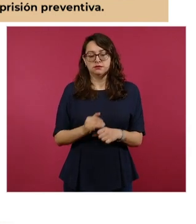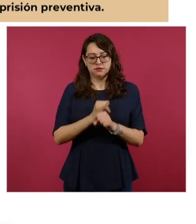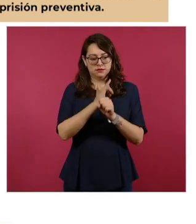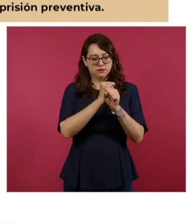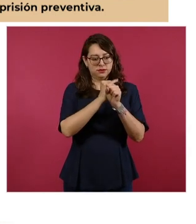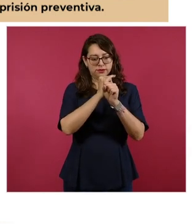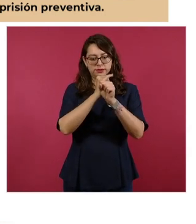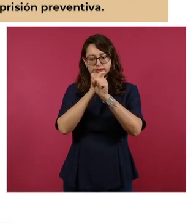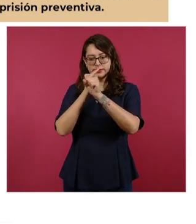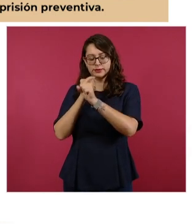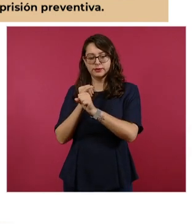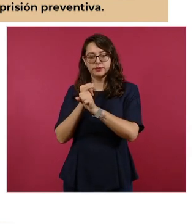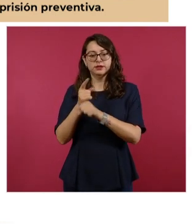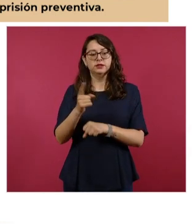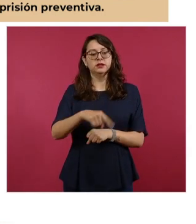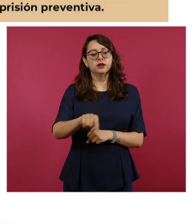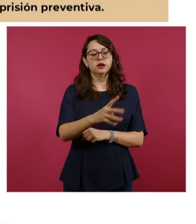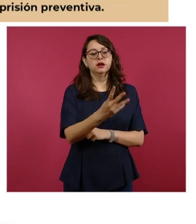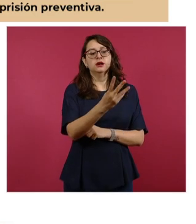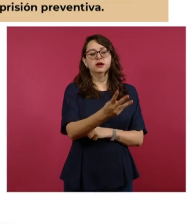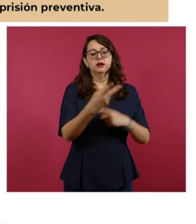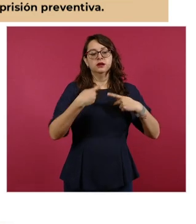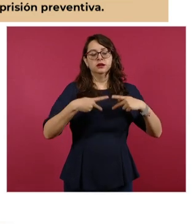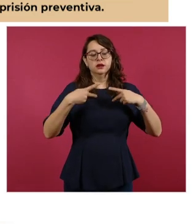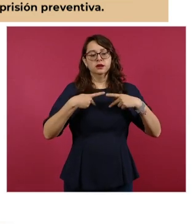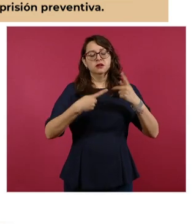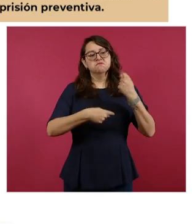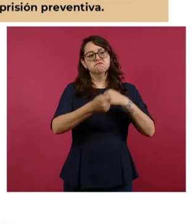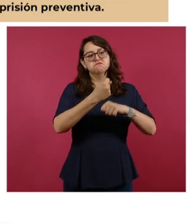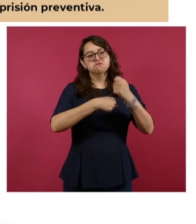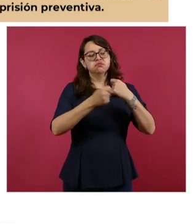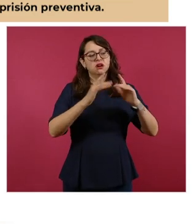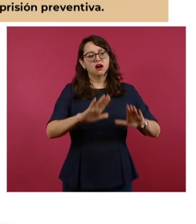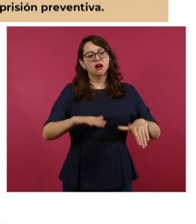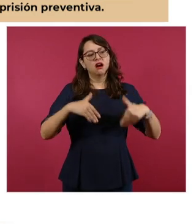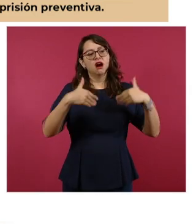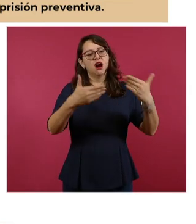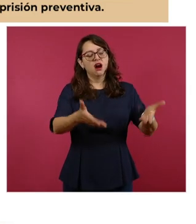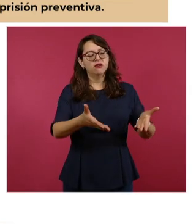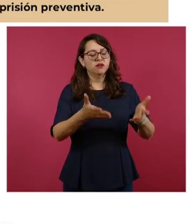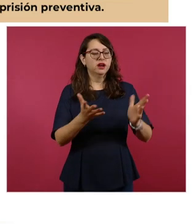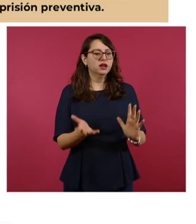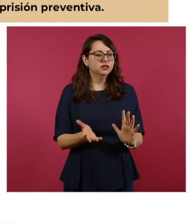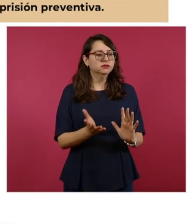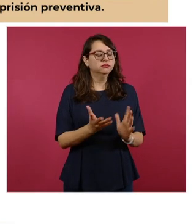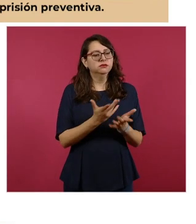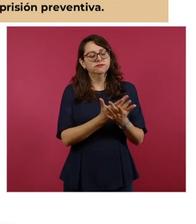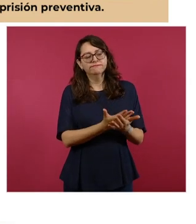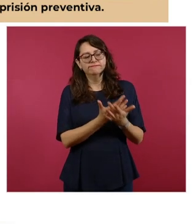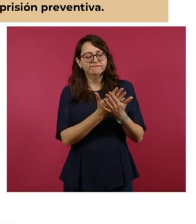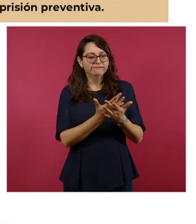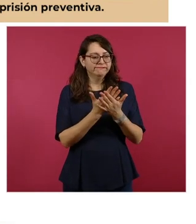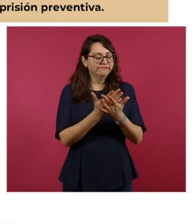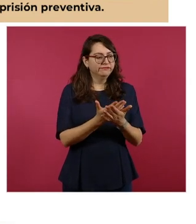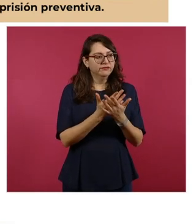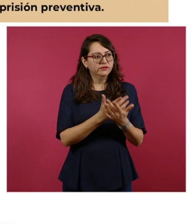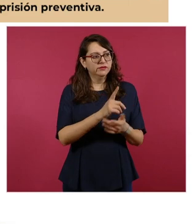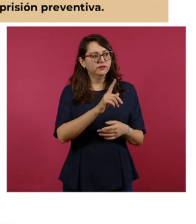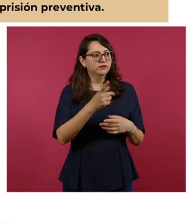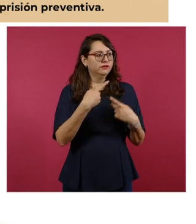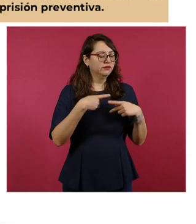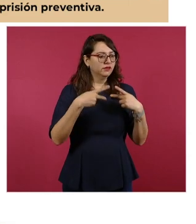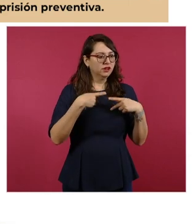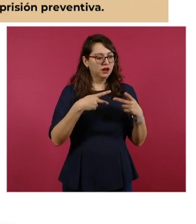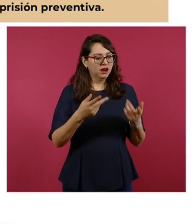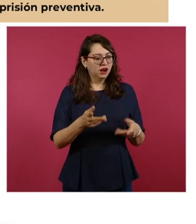que las víctimas se encontraban en el exterior de una tienda de conveniencia en la colonia Chapalitaín, esperando a una persona que les